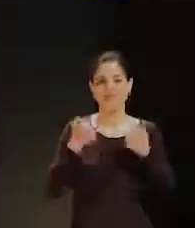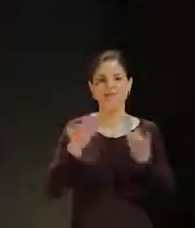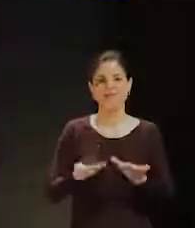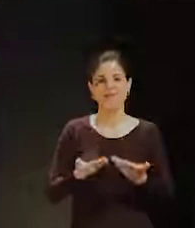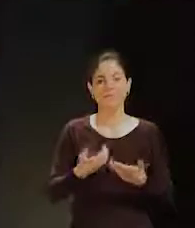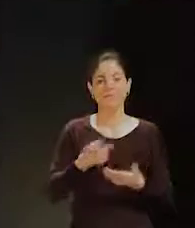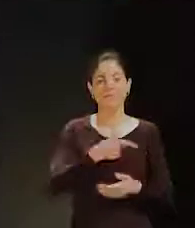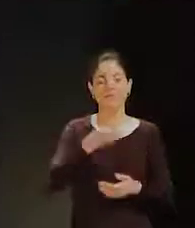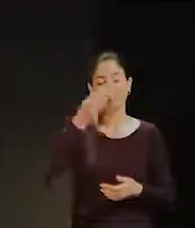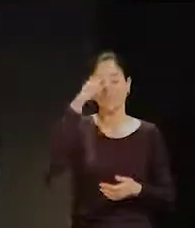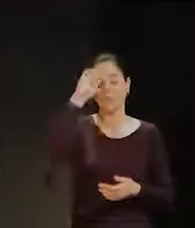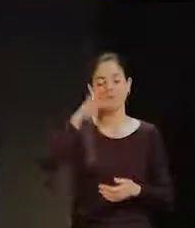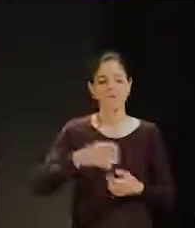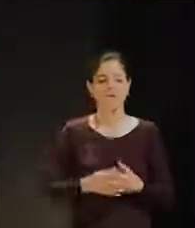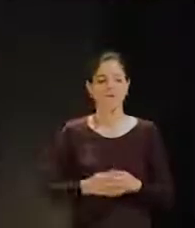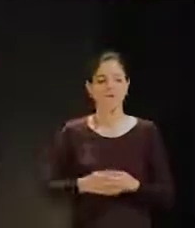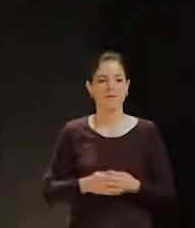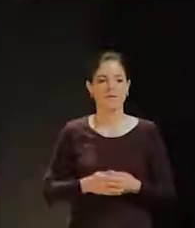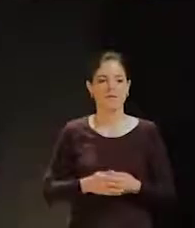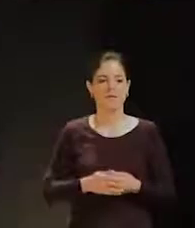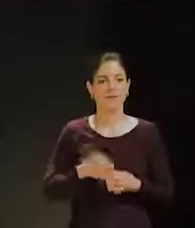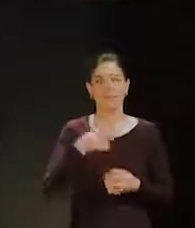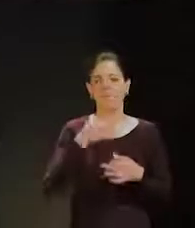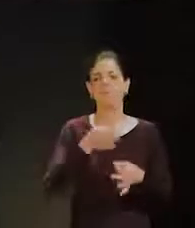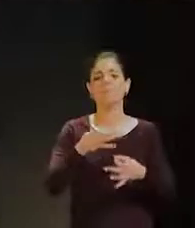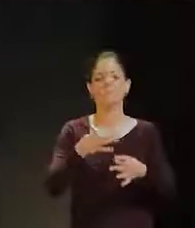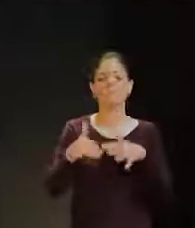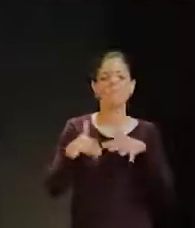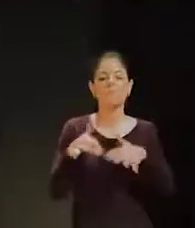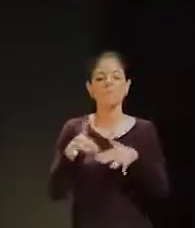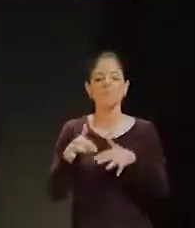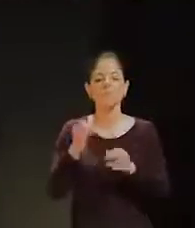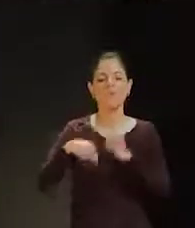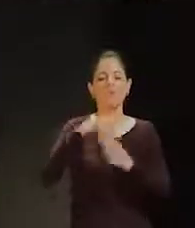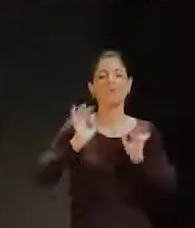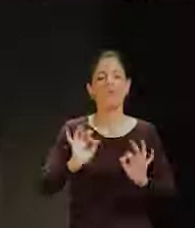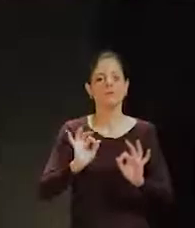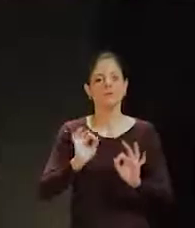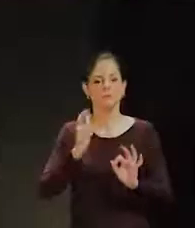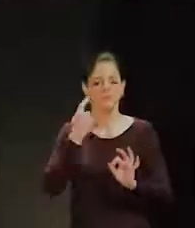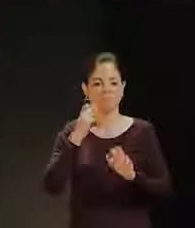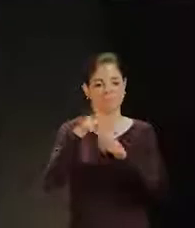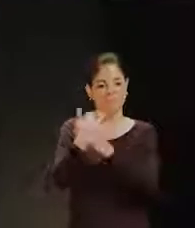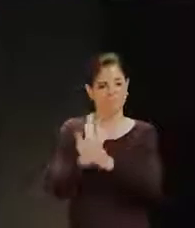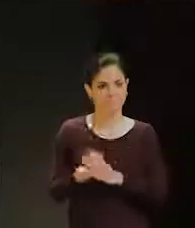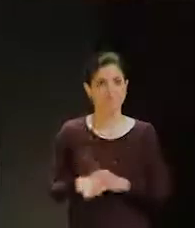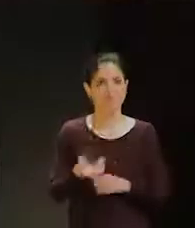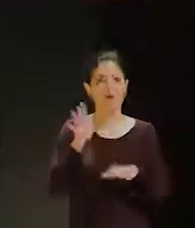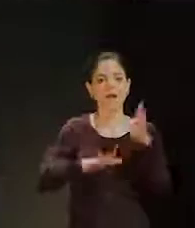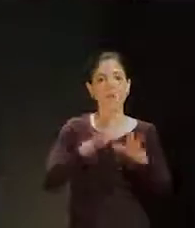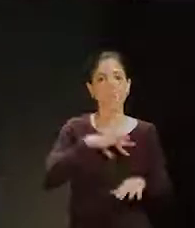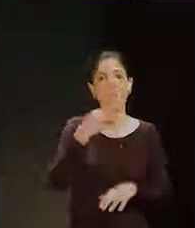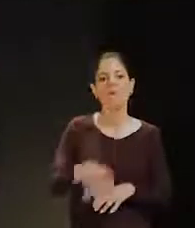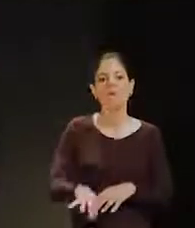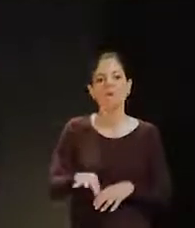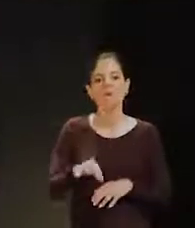Entonces. En Cuba, siempre nos hemos movido mirando hacia el futuro. Y a veces nos caemos un